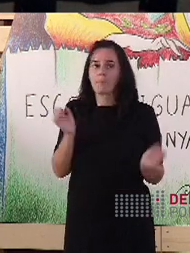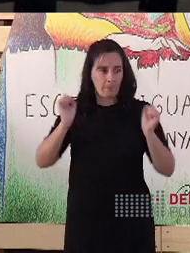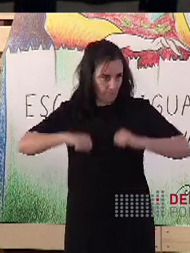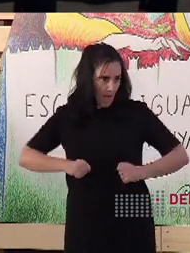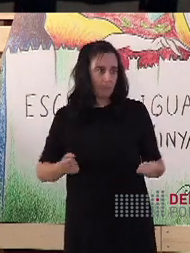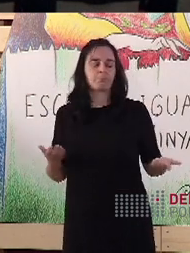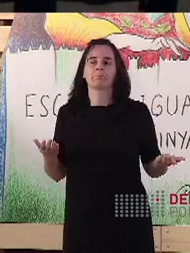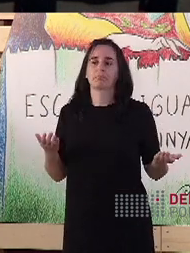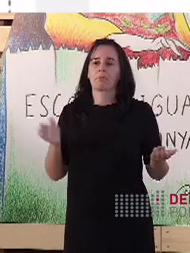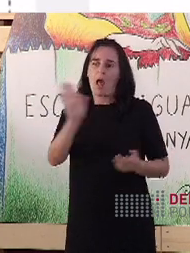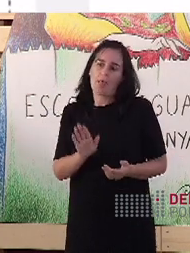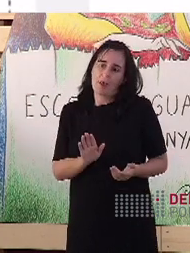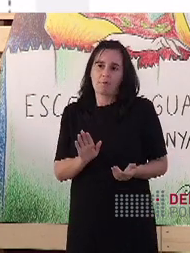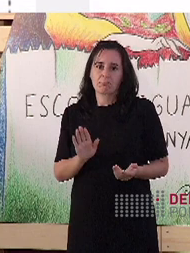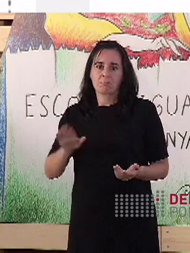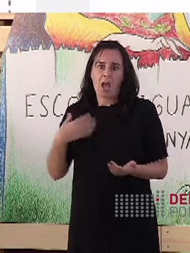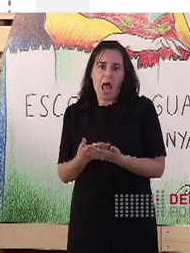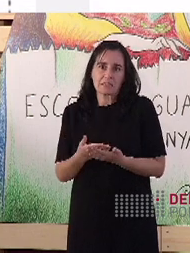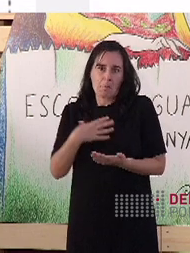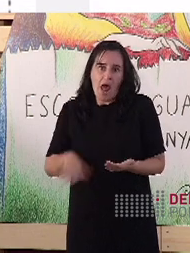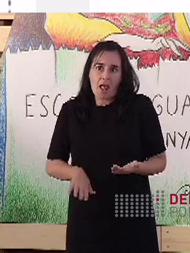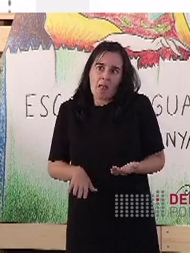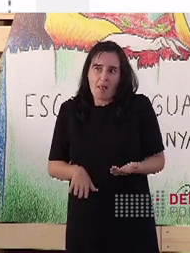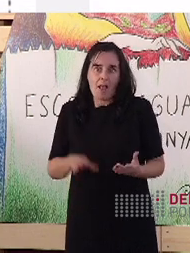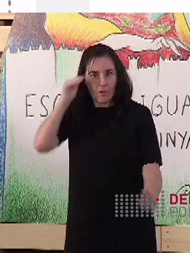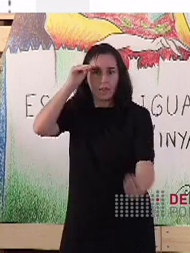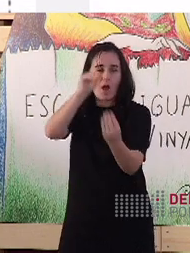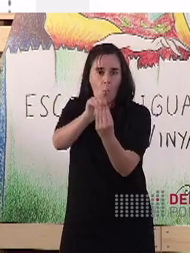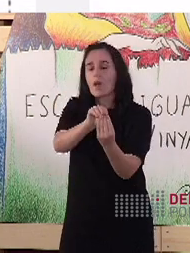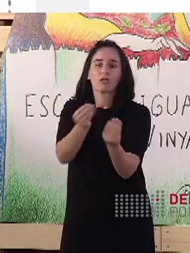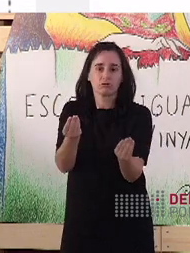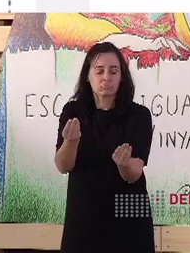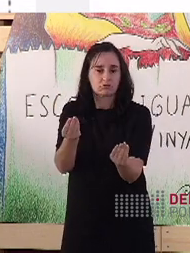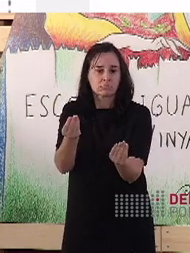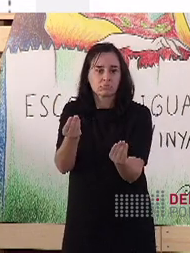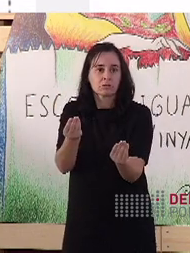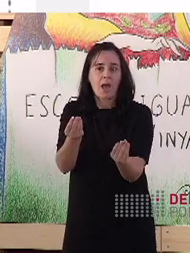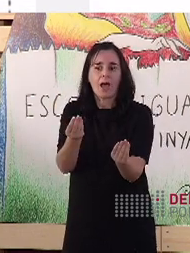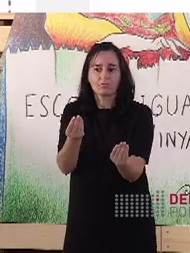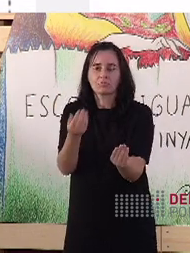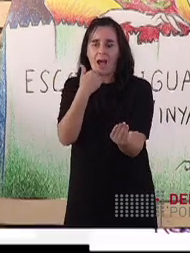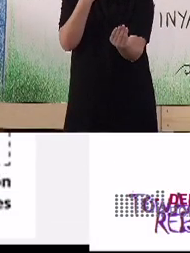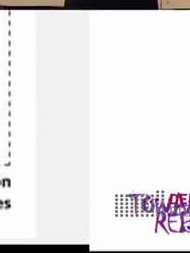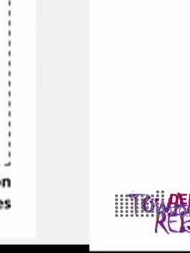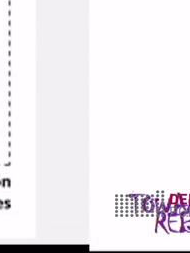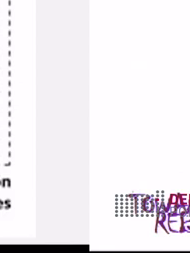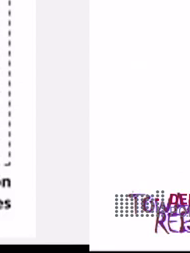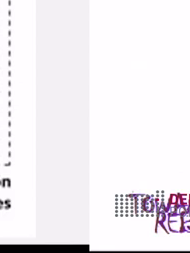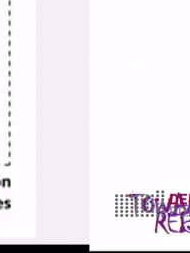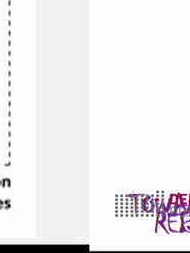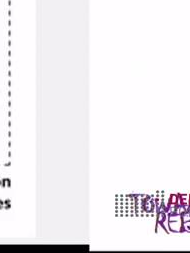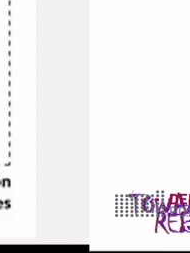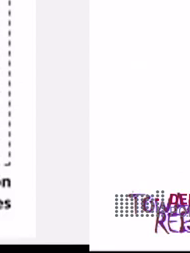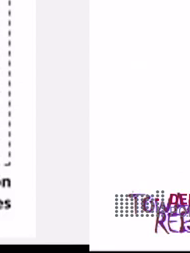parece que hasta están de acuerdo con nosotras en que hay una relación directa entre la violencia